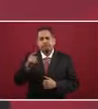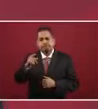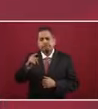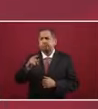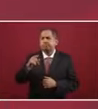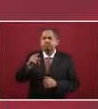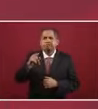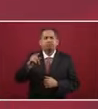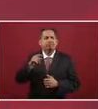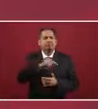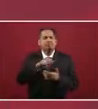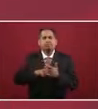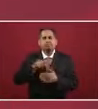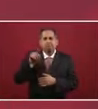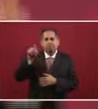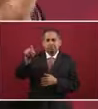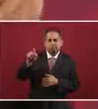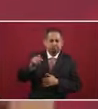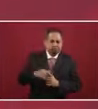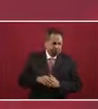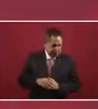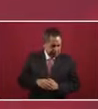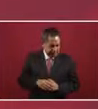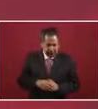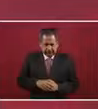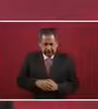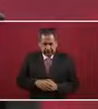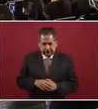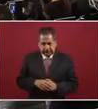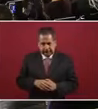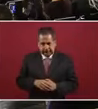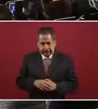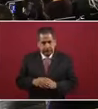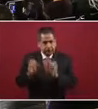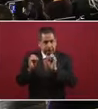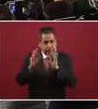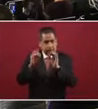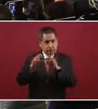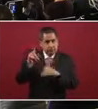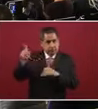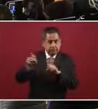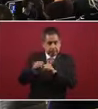salas de la oficina,